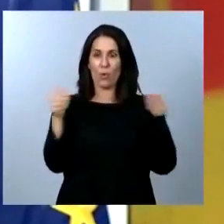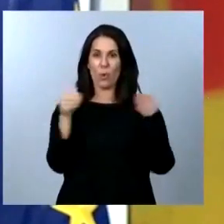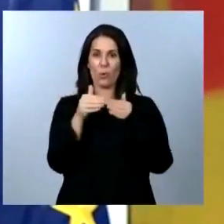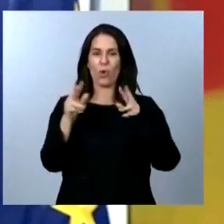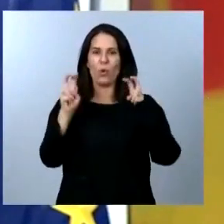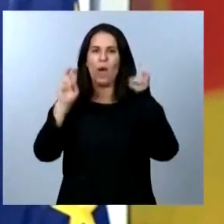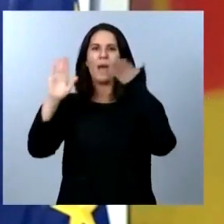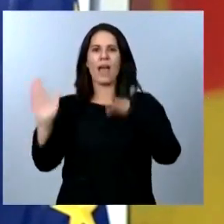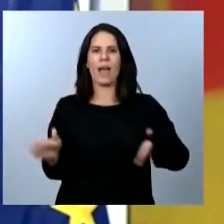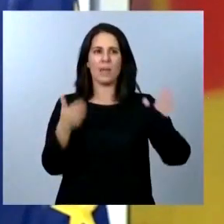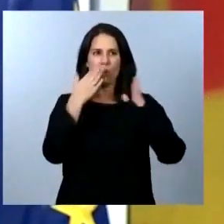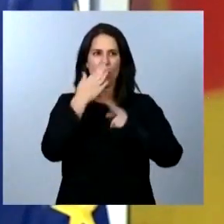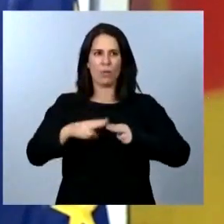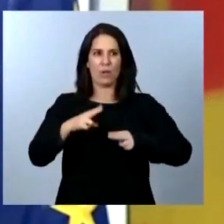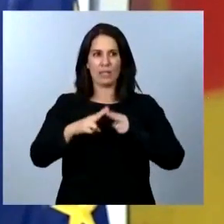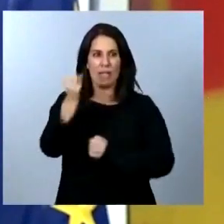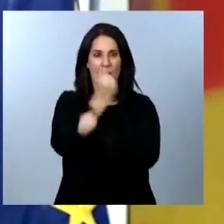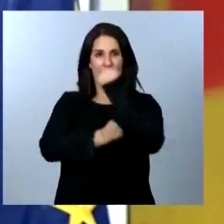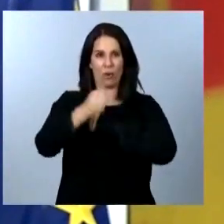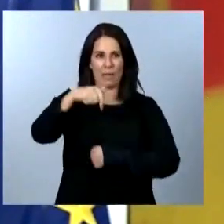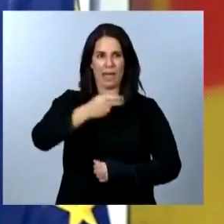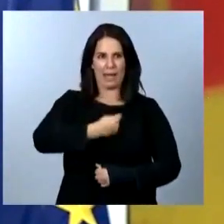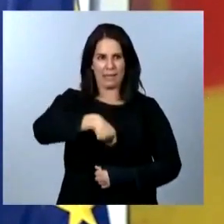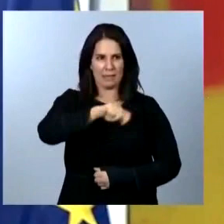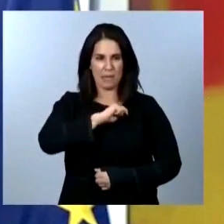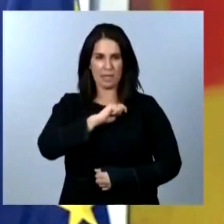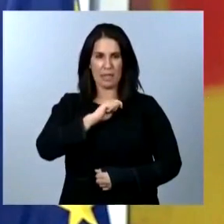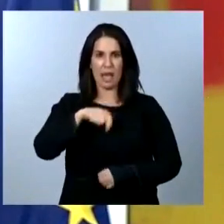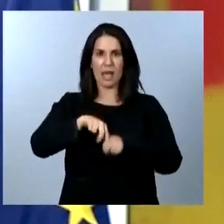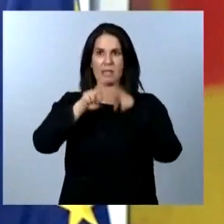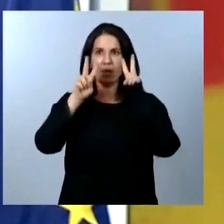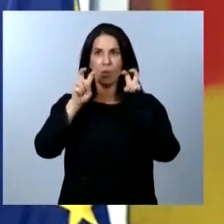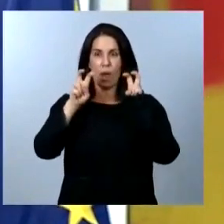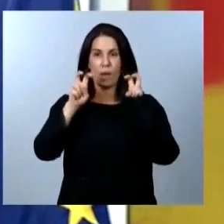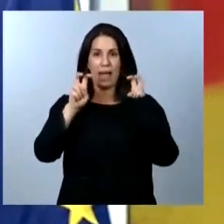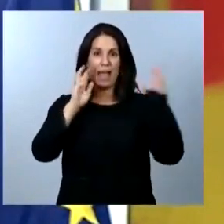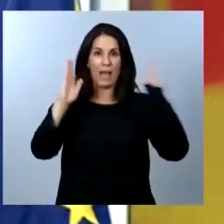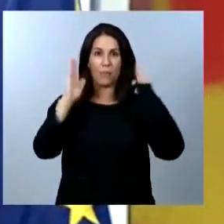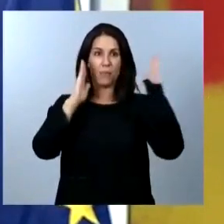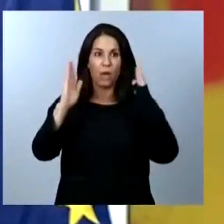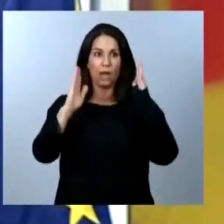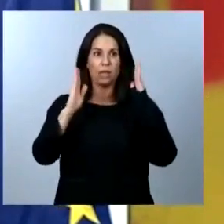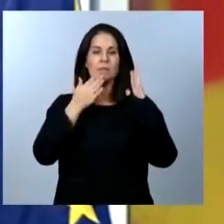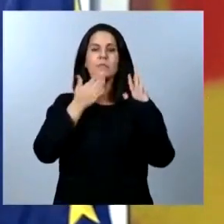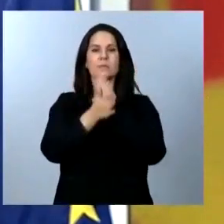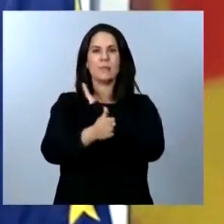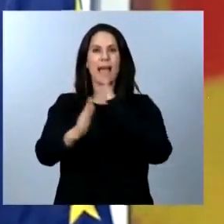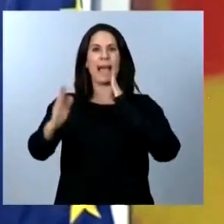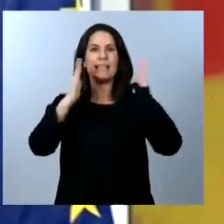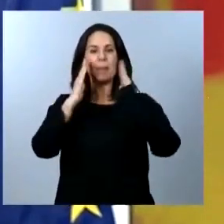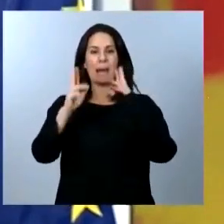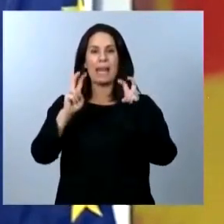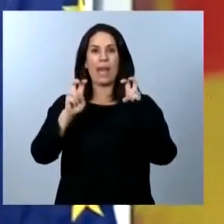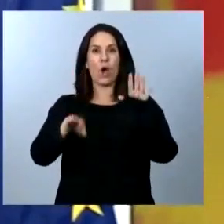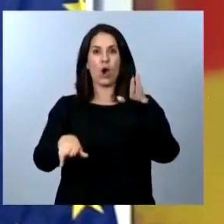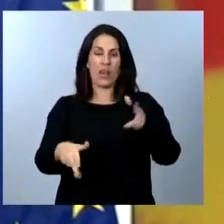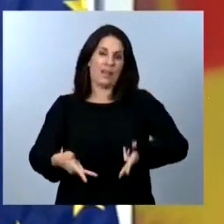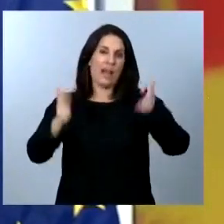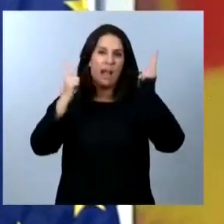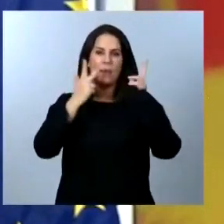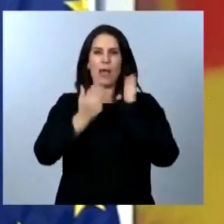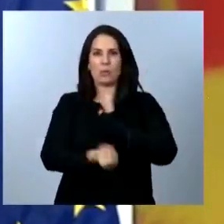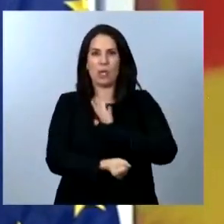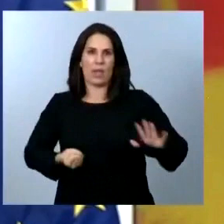política económica en España. Una nueva época que deja atrás definitivamente la etapa neoliberal de la austeridad y de los recortes en lo